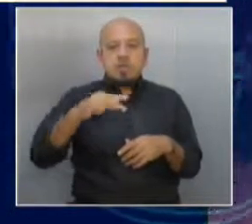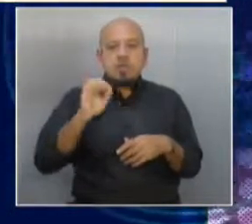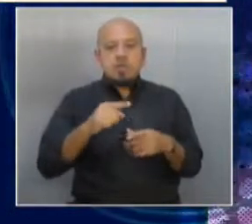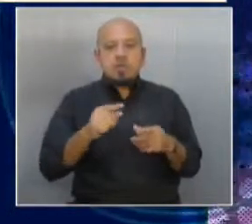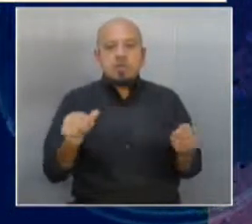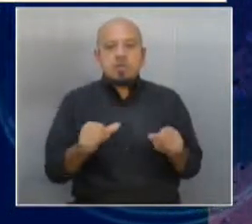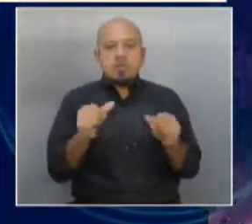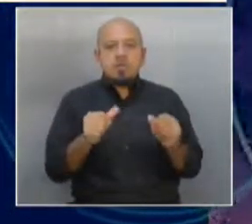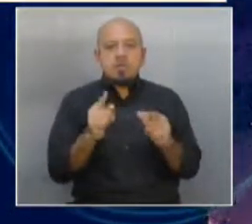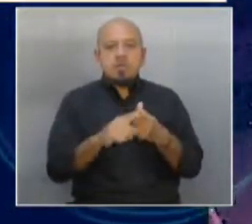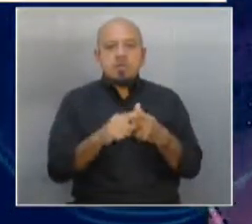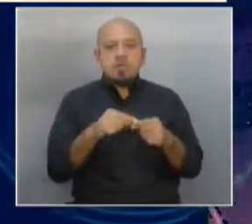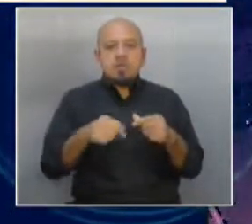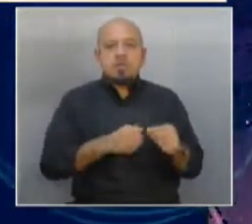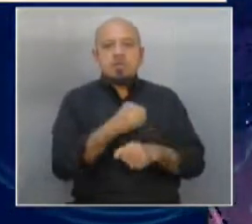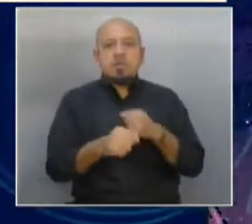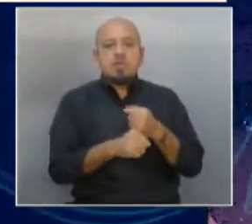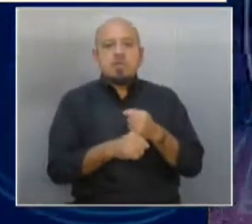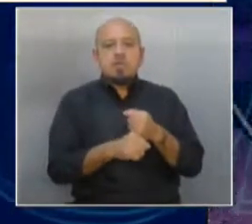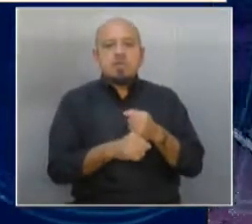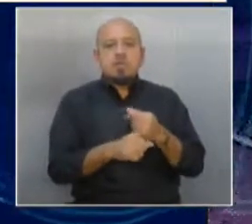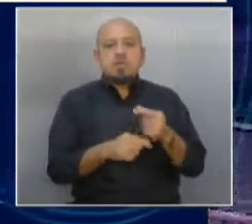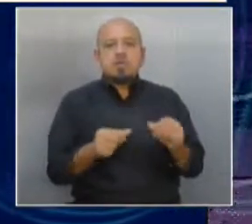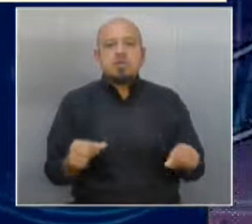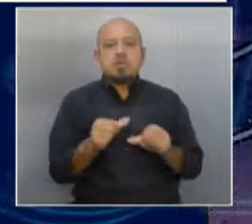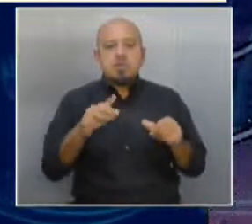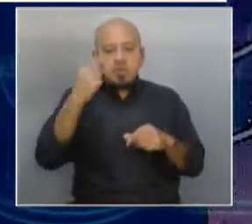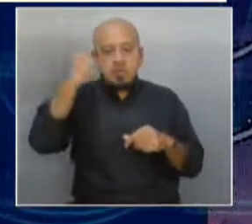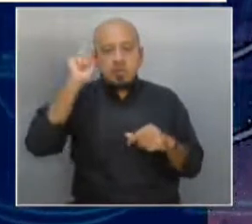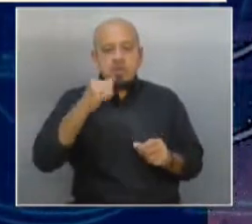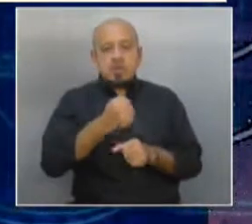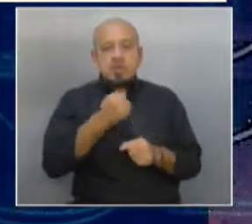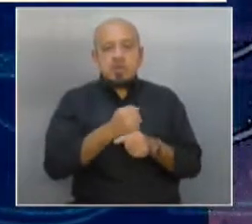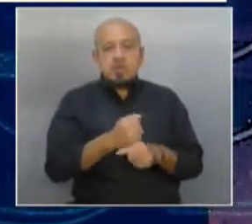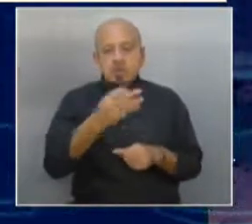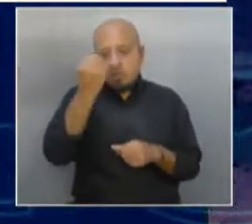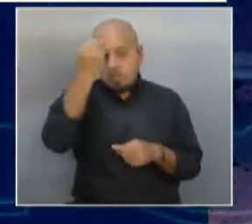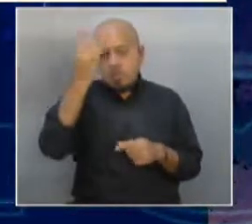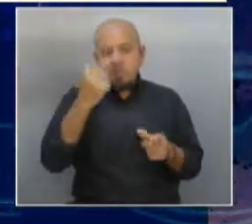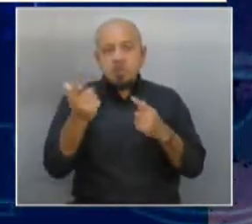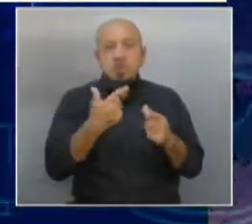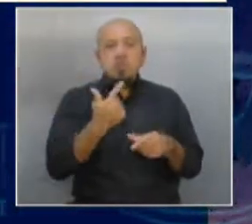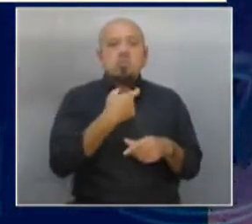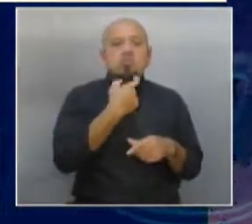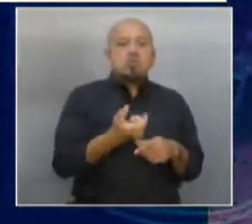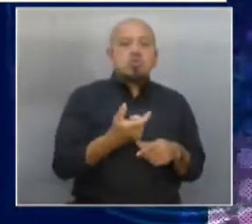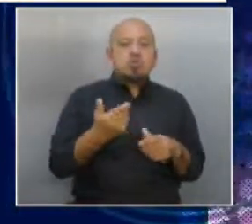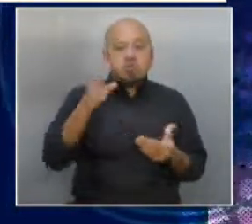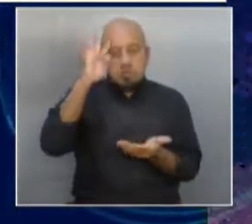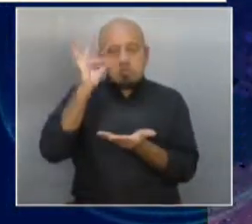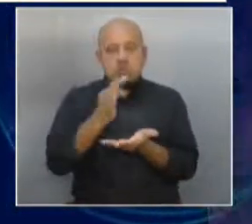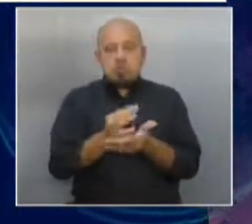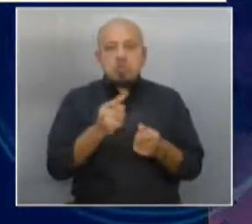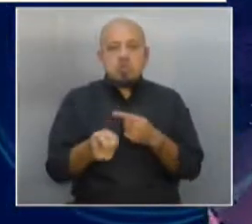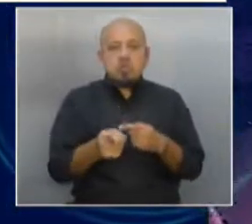de La Bastarda para este año, se nos ocurrió la idea de trabajar sobre el concepto Murga Voz del Pueblo, ¿no? Murga Voz del Pueblo